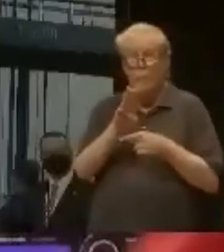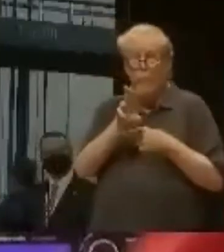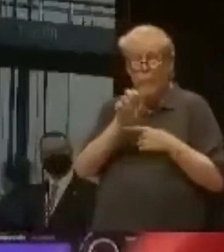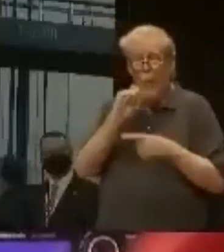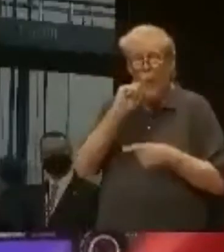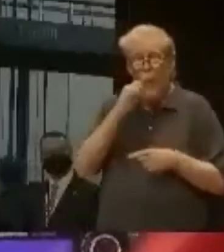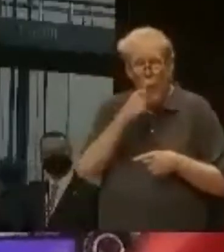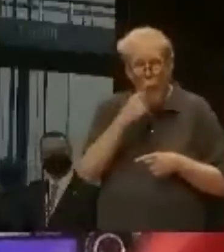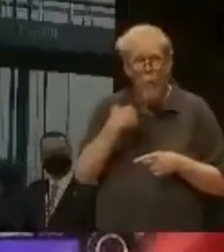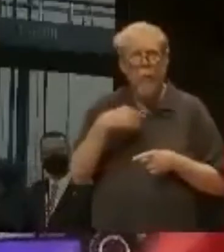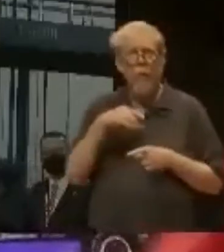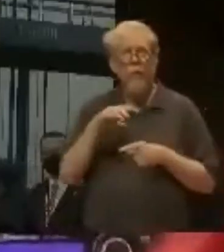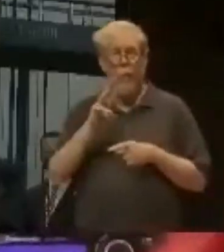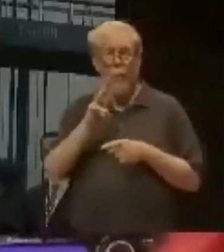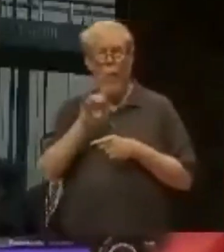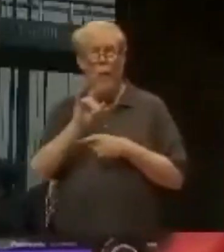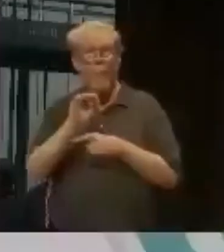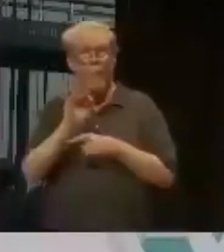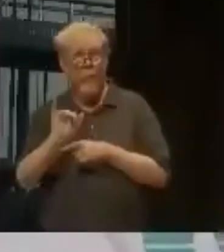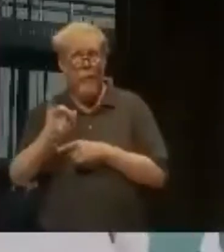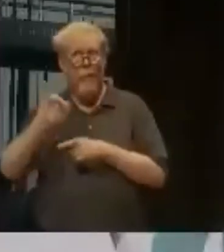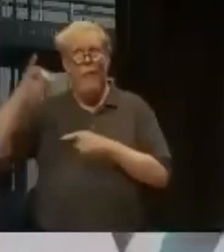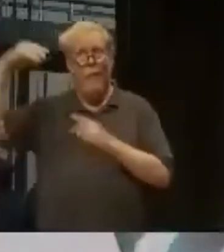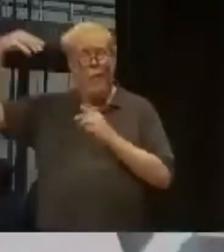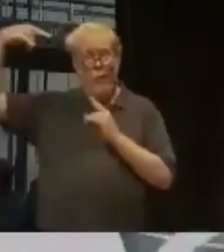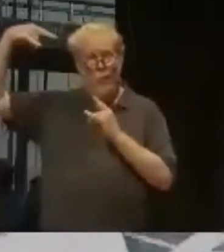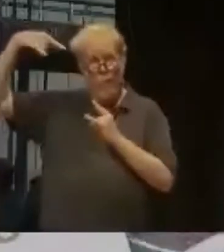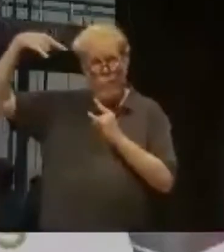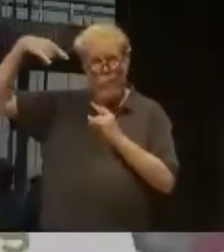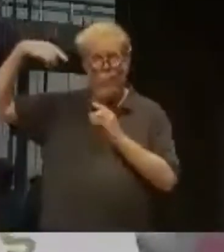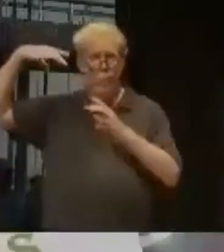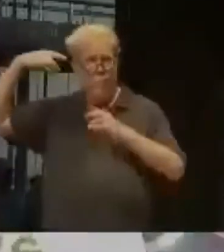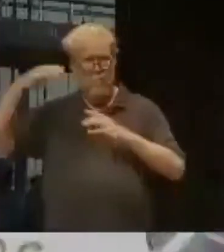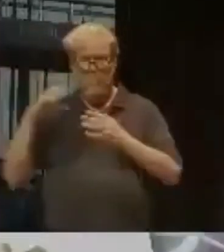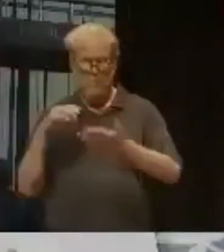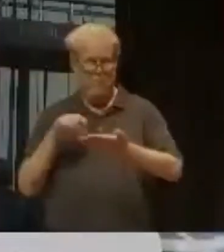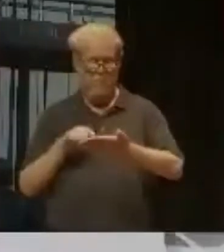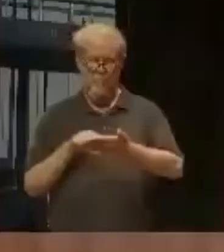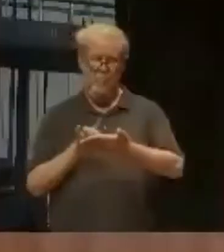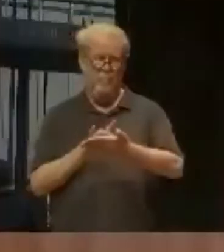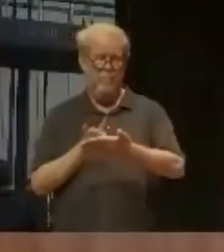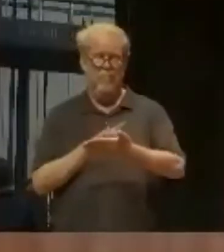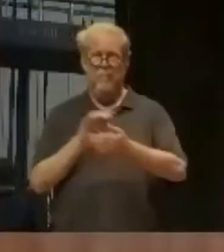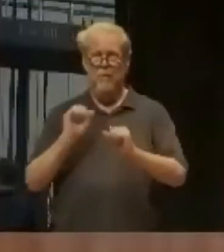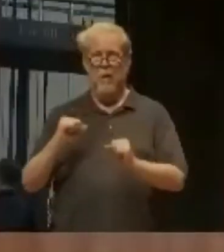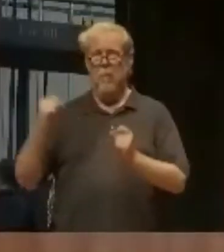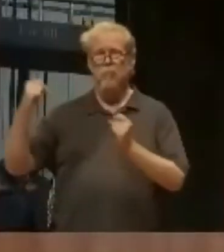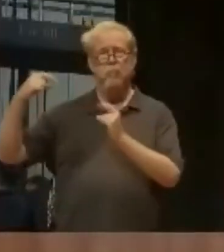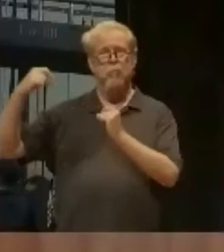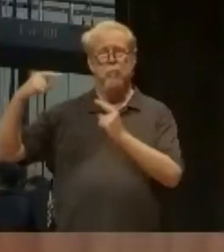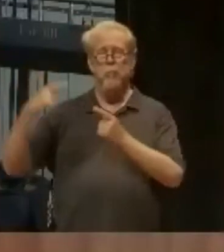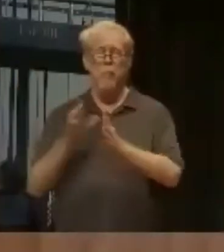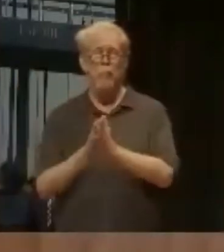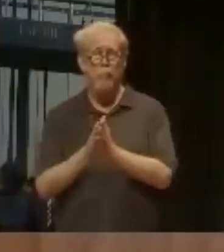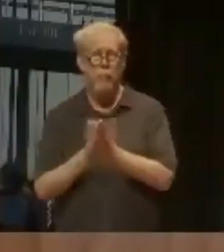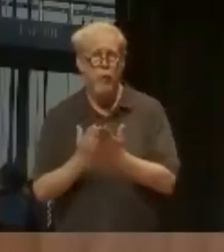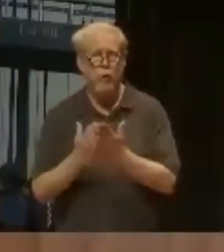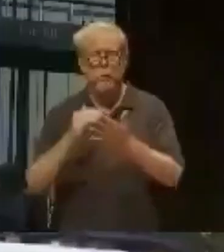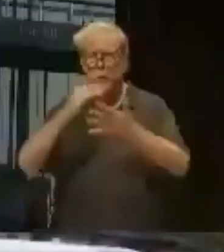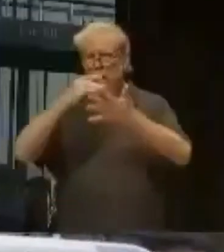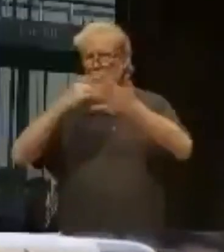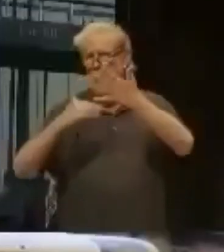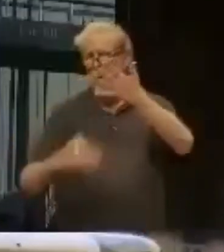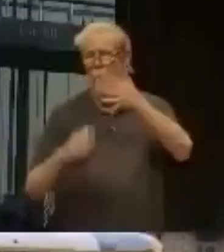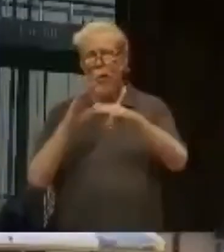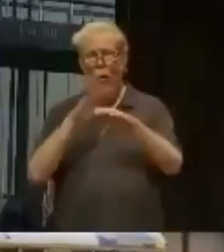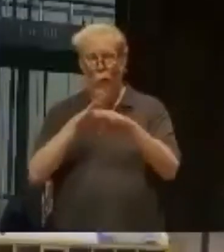maravillosos porque todos tienen Wi-Fi. Los estudiantes pueden acceder a cientos de libros electrónicos a través del sitio web